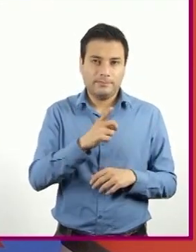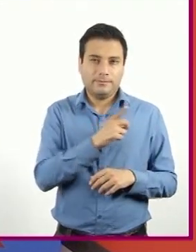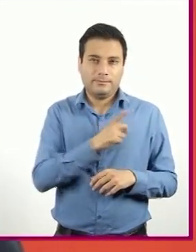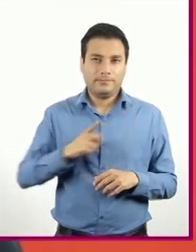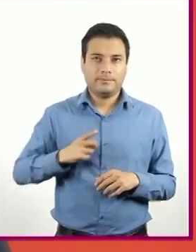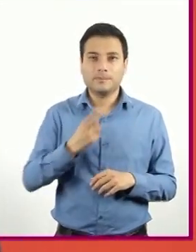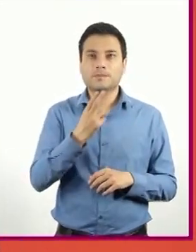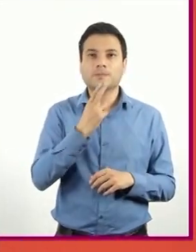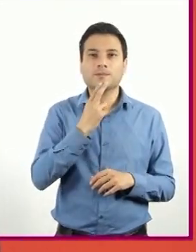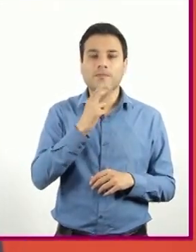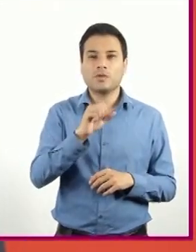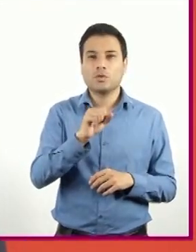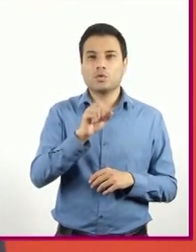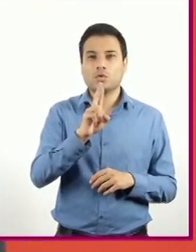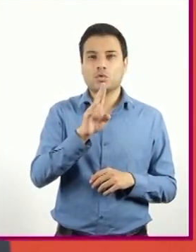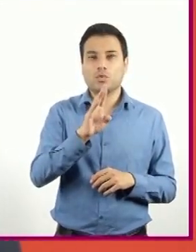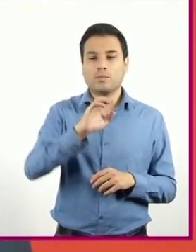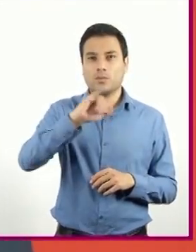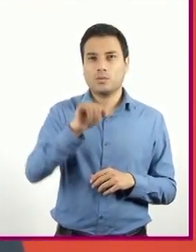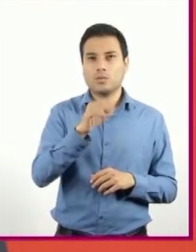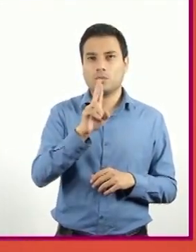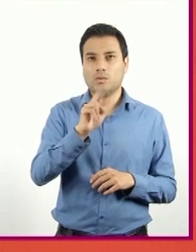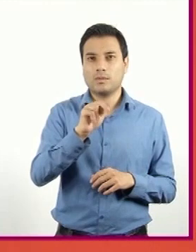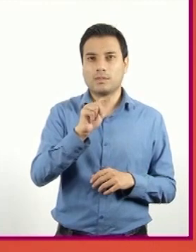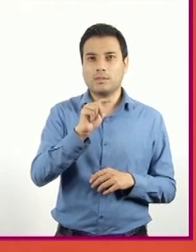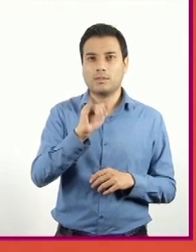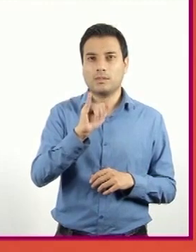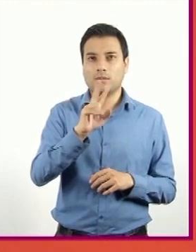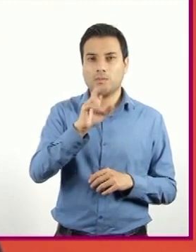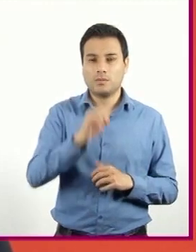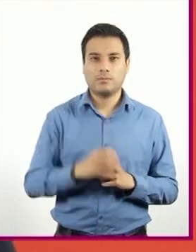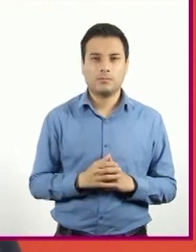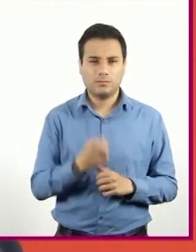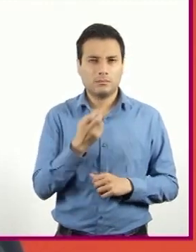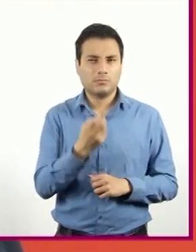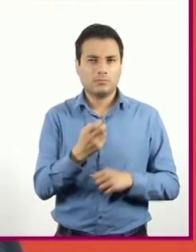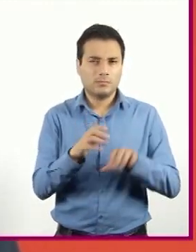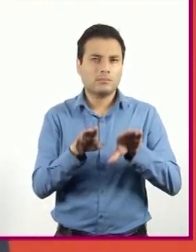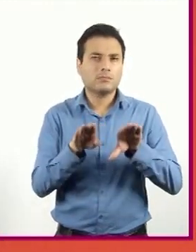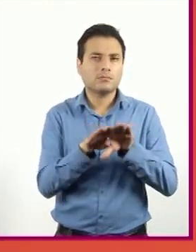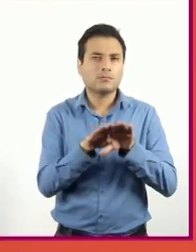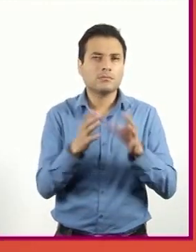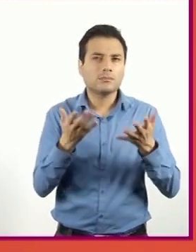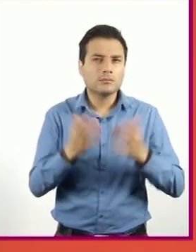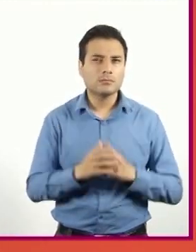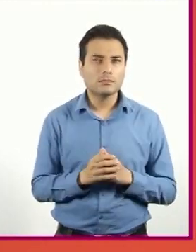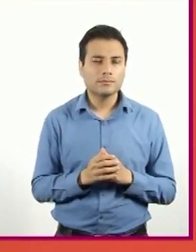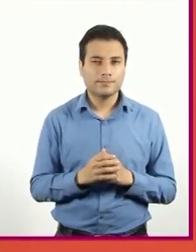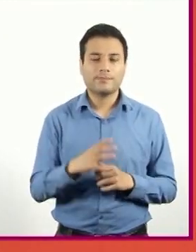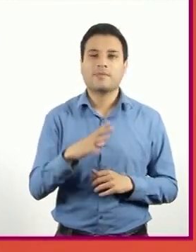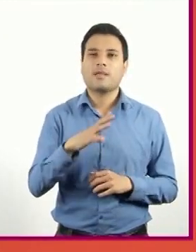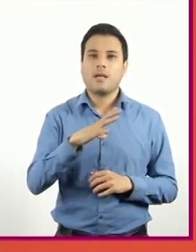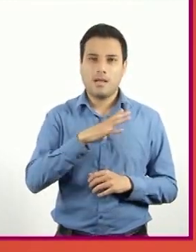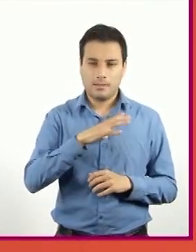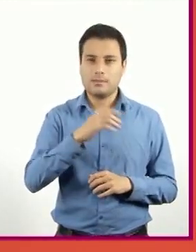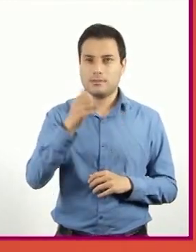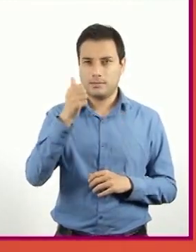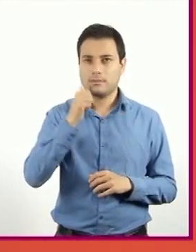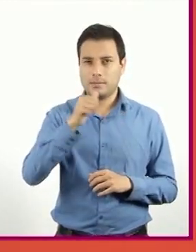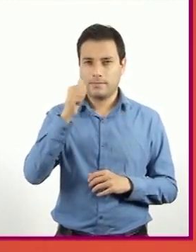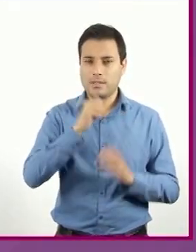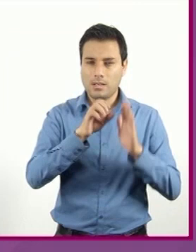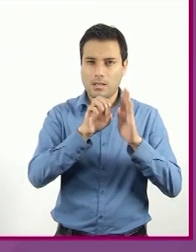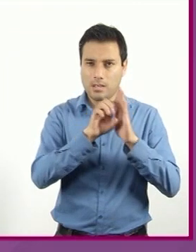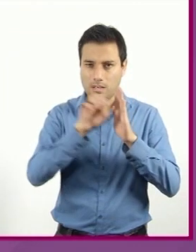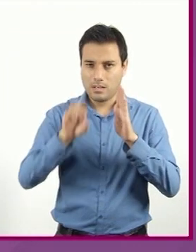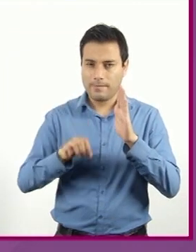subjuntivo. Usualmente, este uso del subjuntivo va acompañado de una condición.